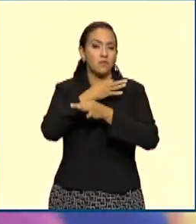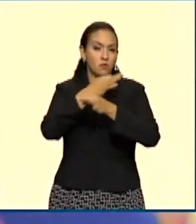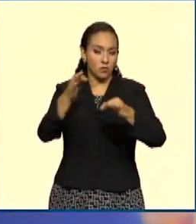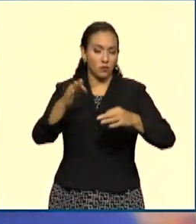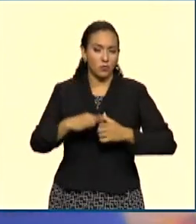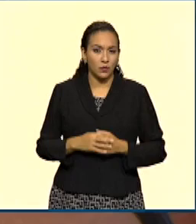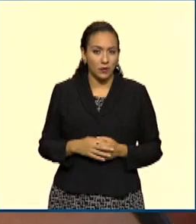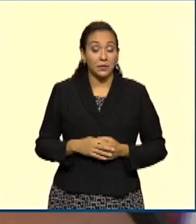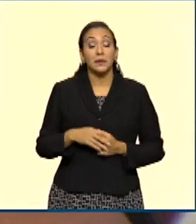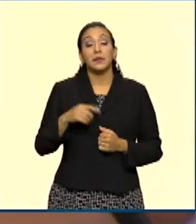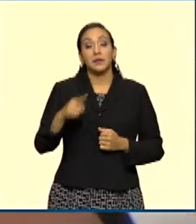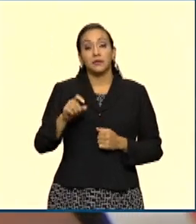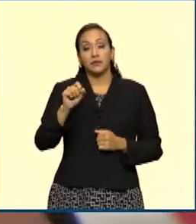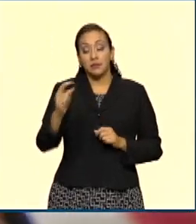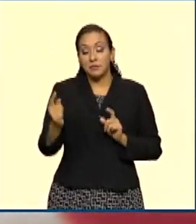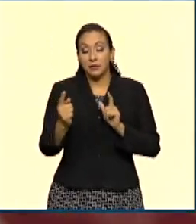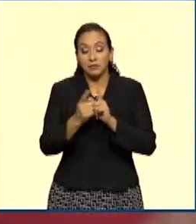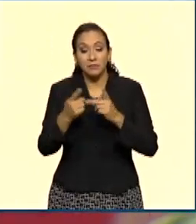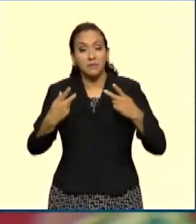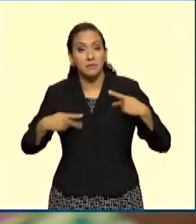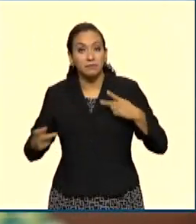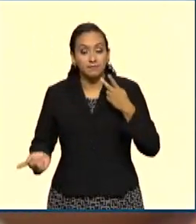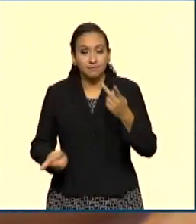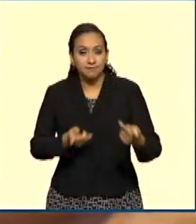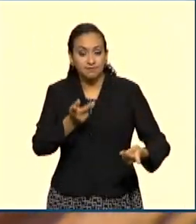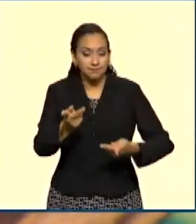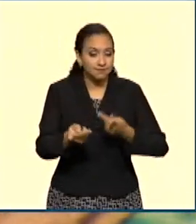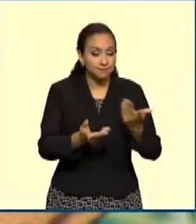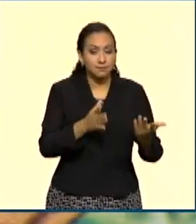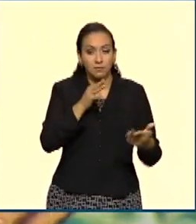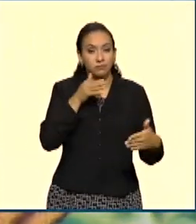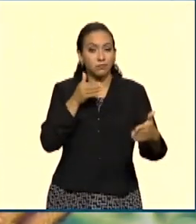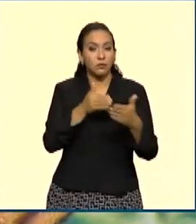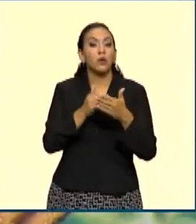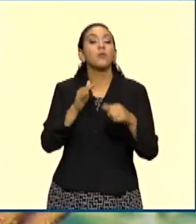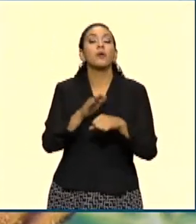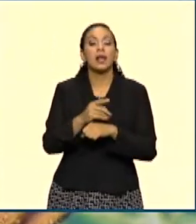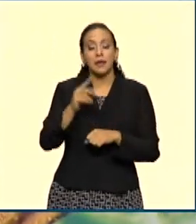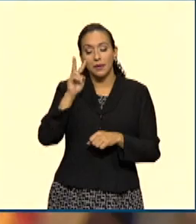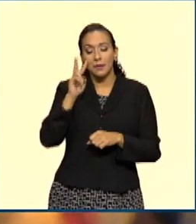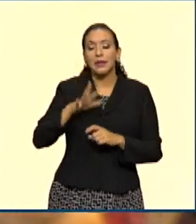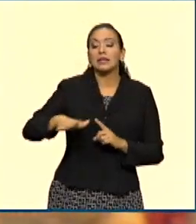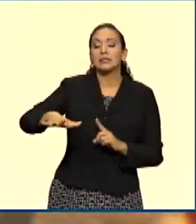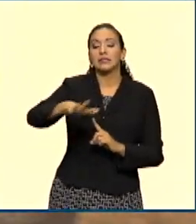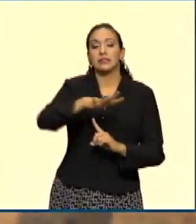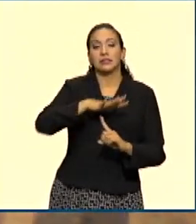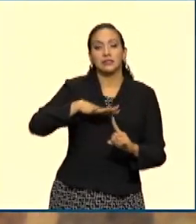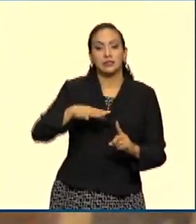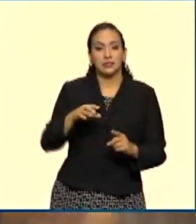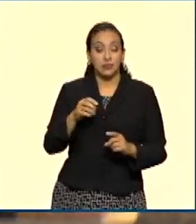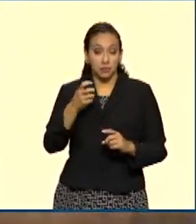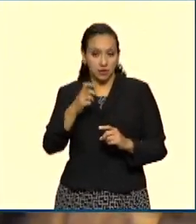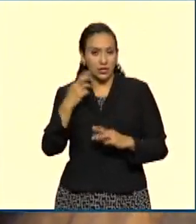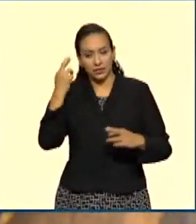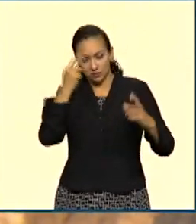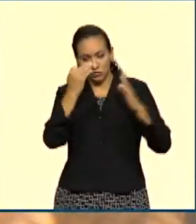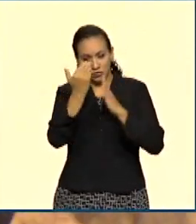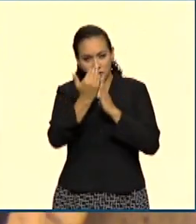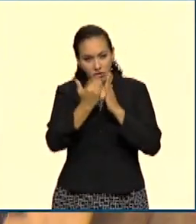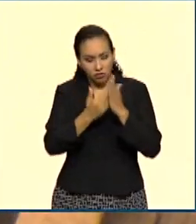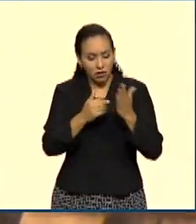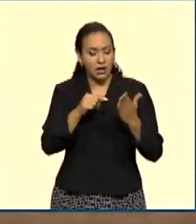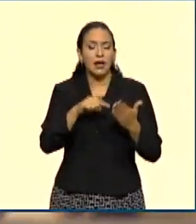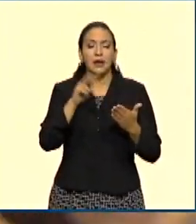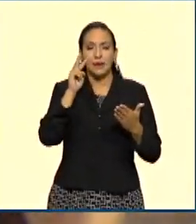la consulta a su aceptación o rechazo liso y llano o a la aceptación condicionada. Al invalidarse esta parte, también se invalidó